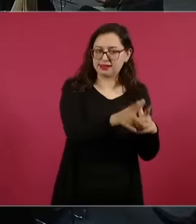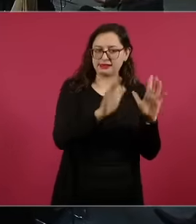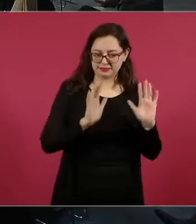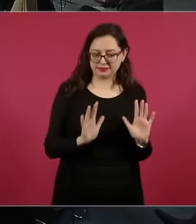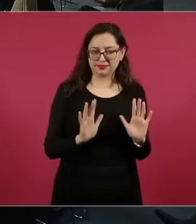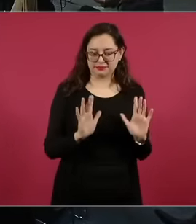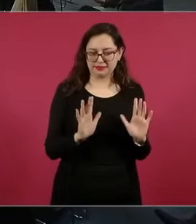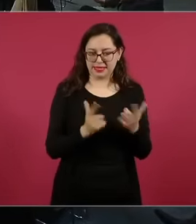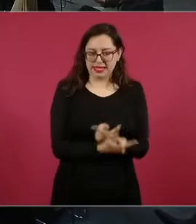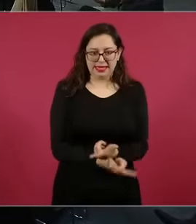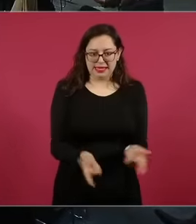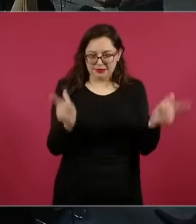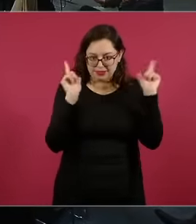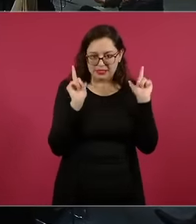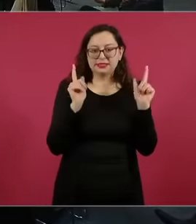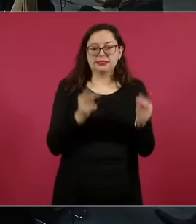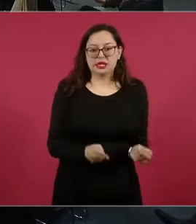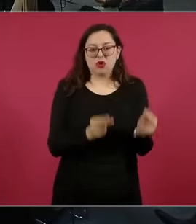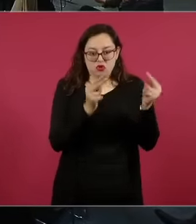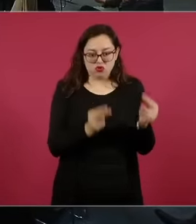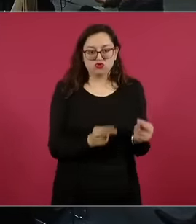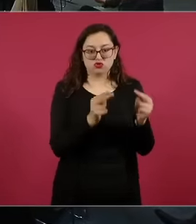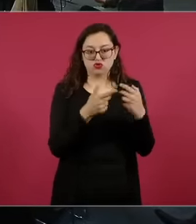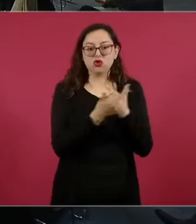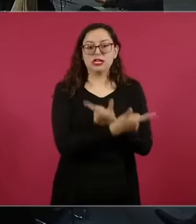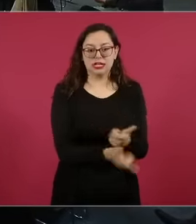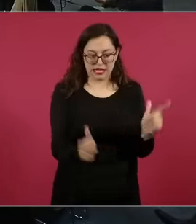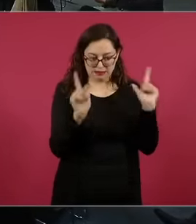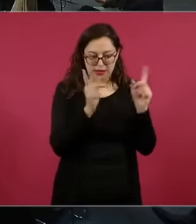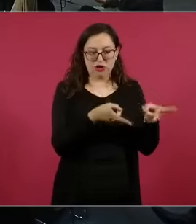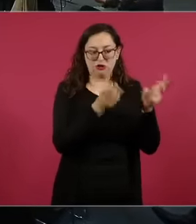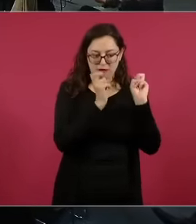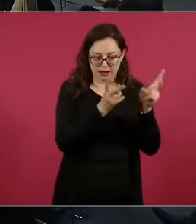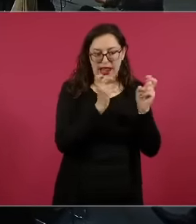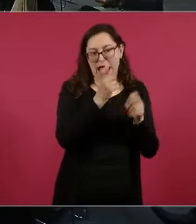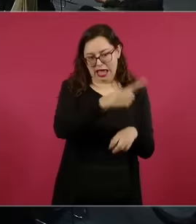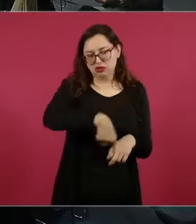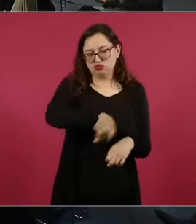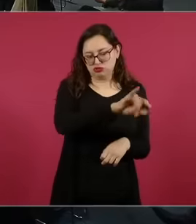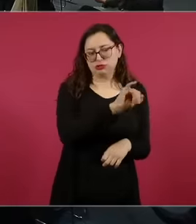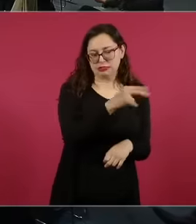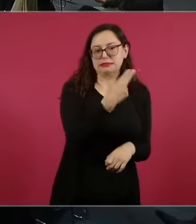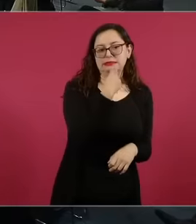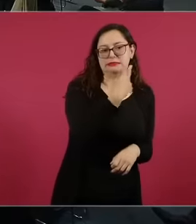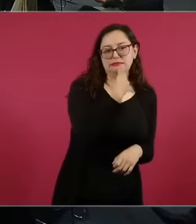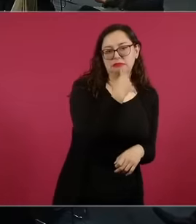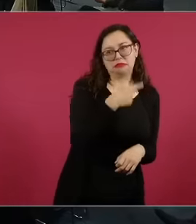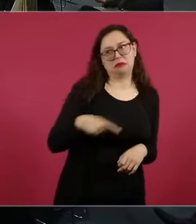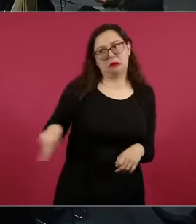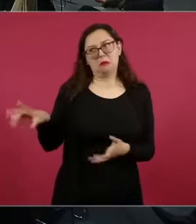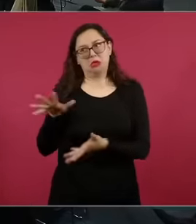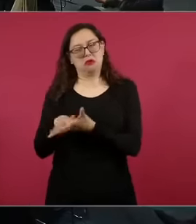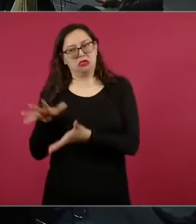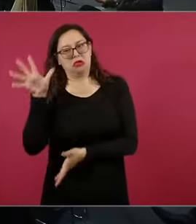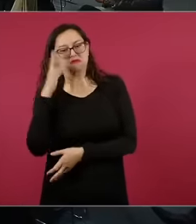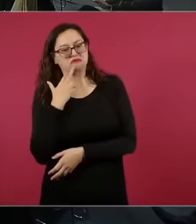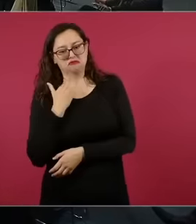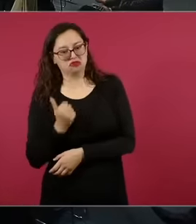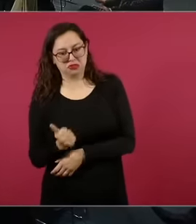a sus anchas, pero no le sirven al pueblo. Imagínense cuánto se va a ahorrar.